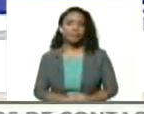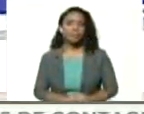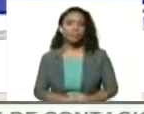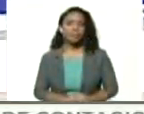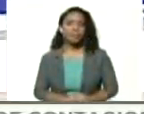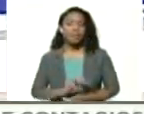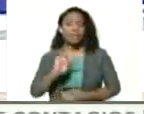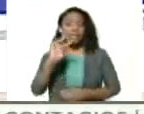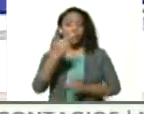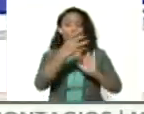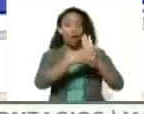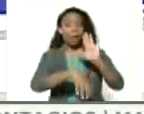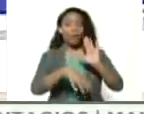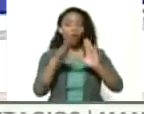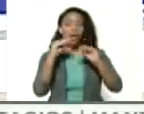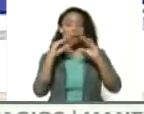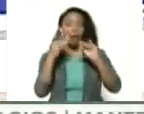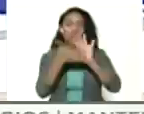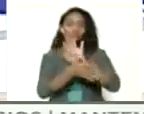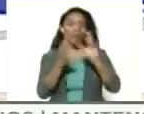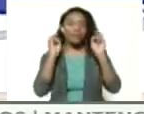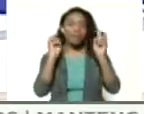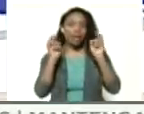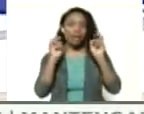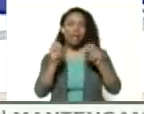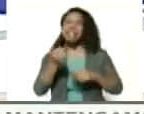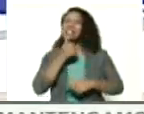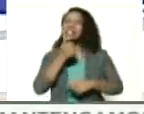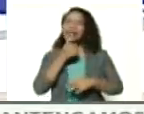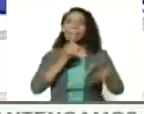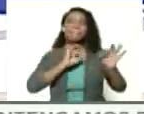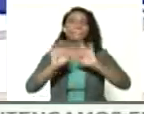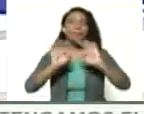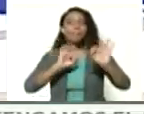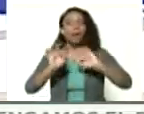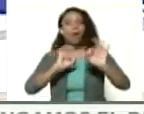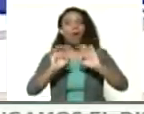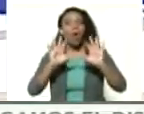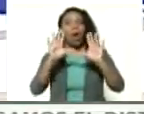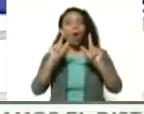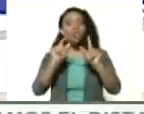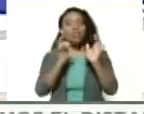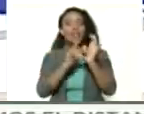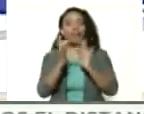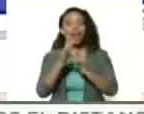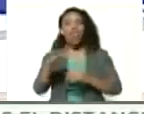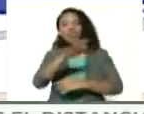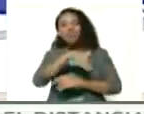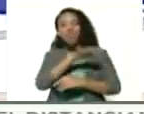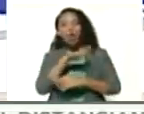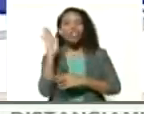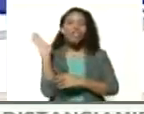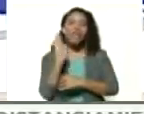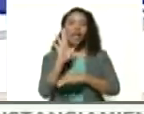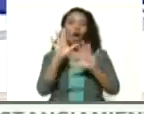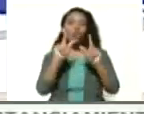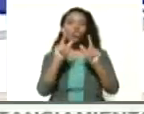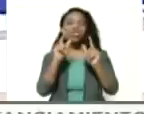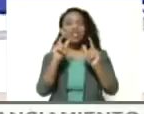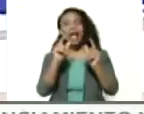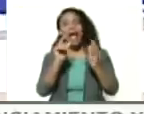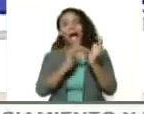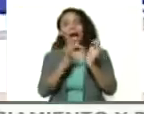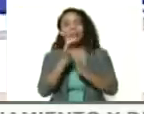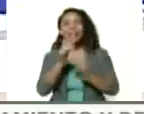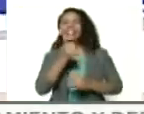Segundo capítulo que hablara sobre quién preparó el 11 de abril, de dónde viene el 11 de abril, quién lo